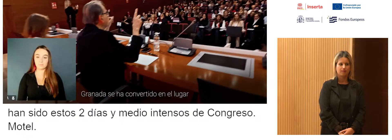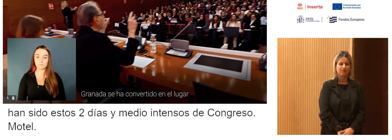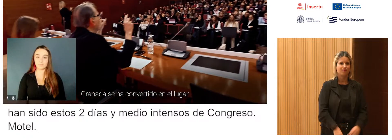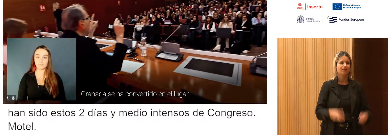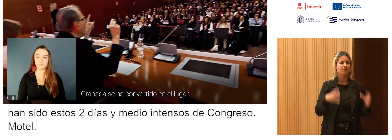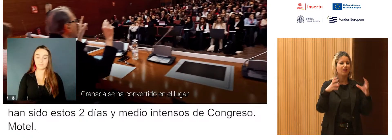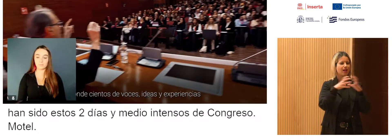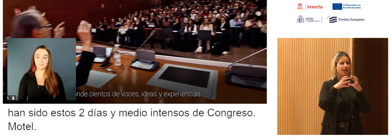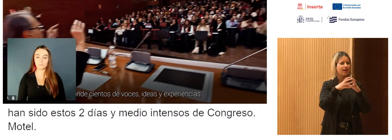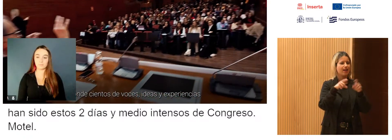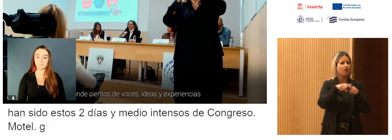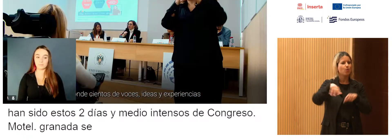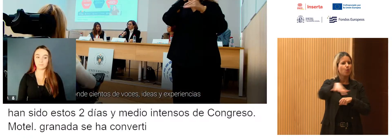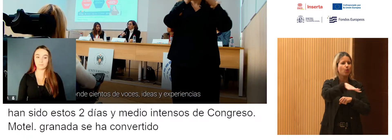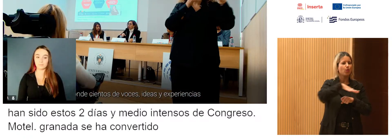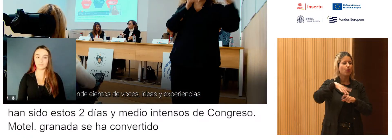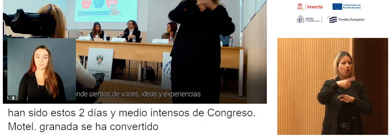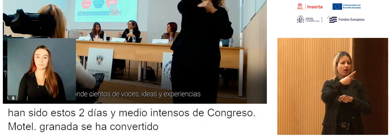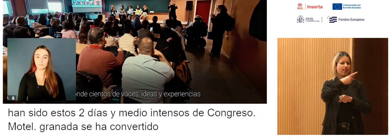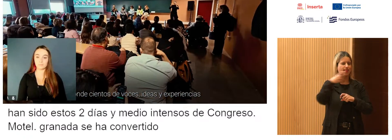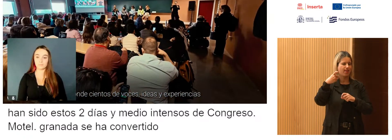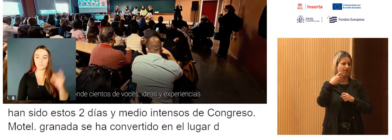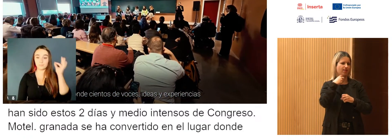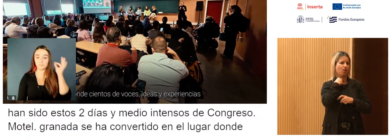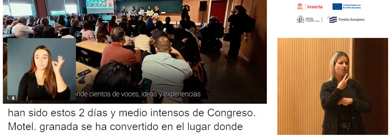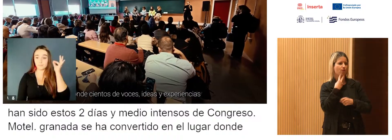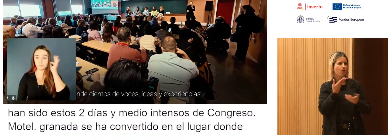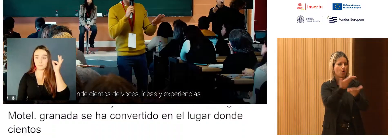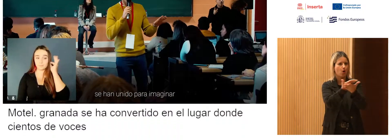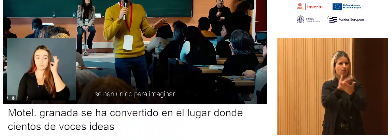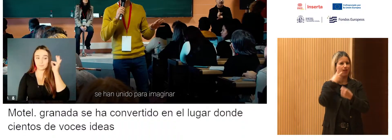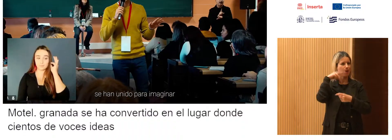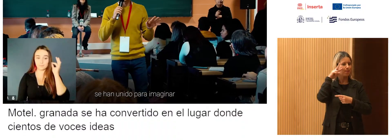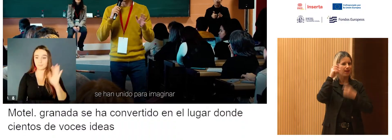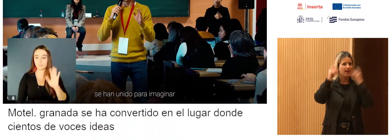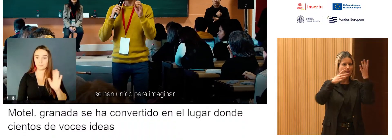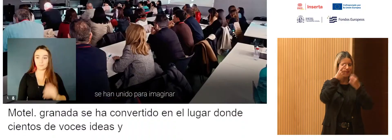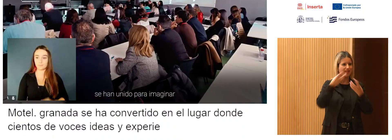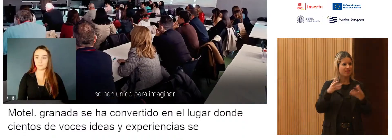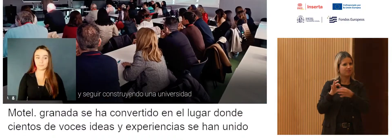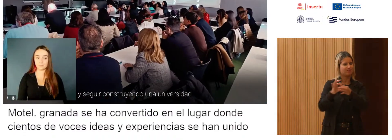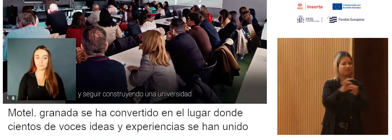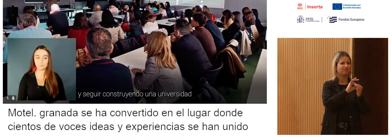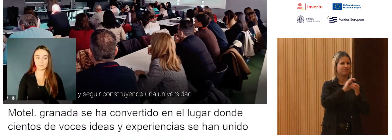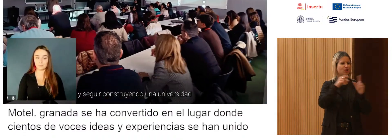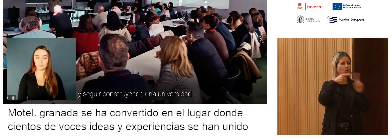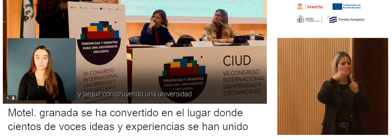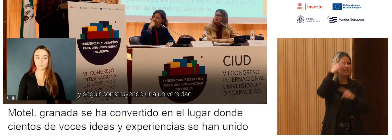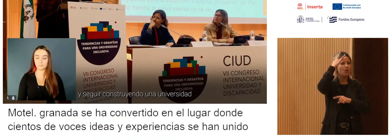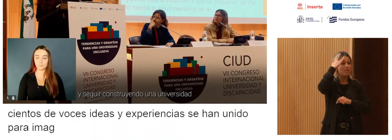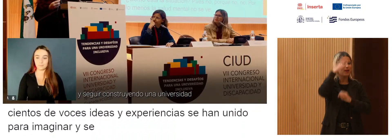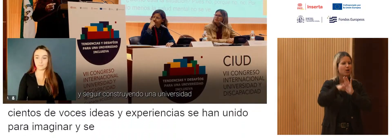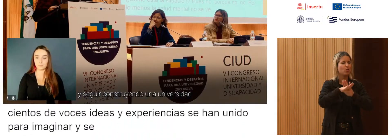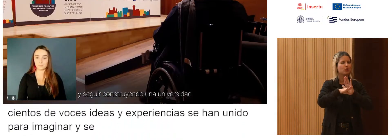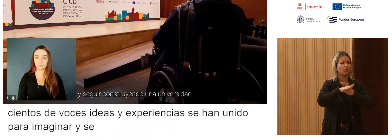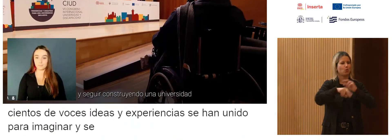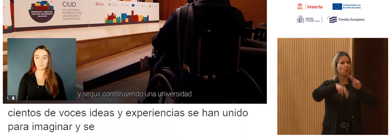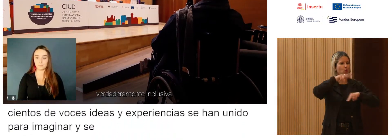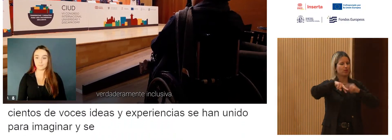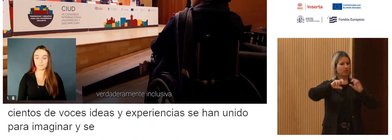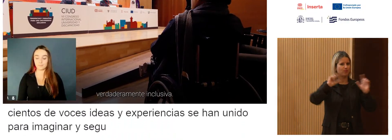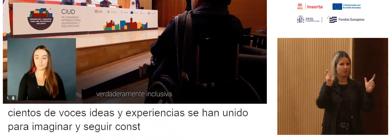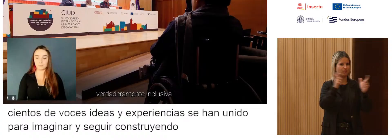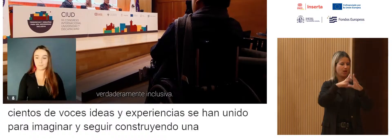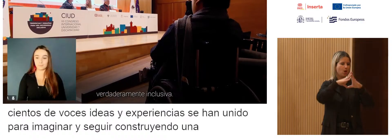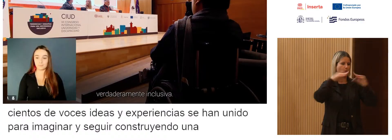Granada se ha convertido en el lugar donde cientos de voces, ideas y experiencias se han unido para imaginar y seguir construyendo una